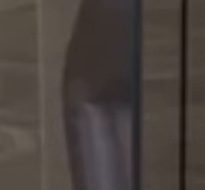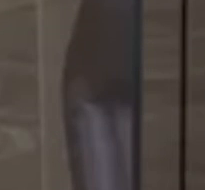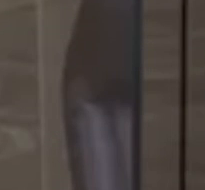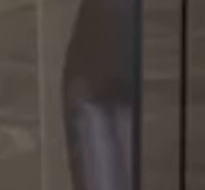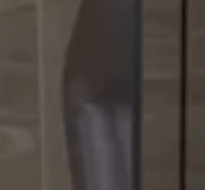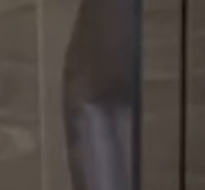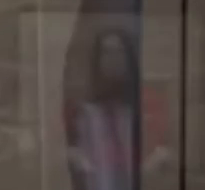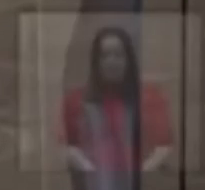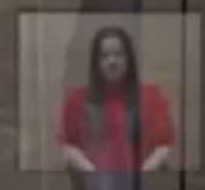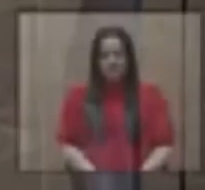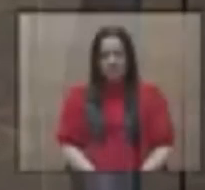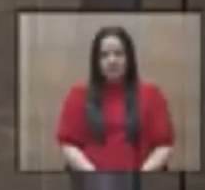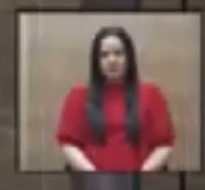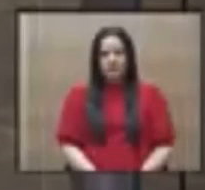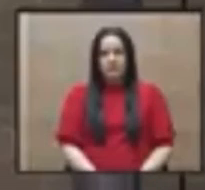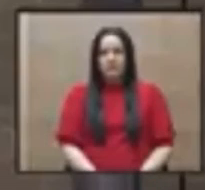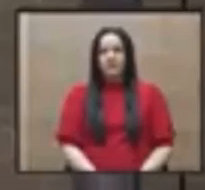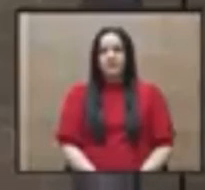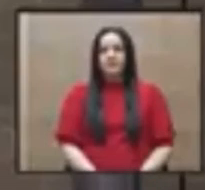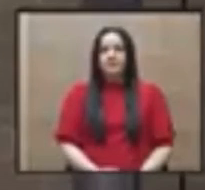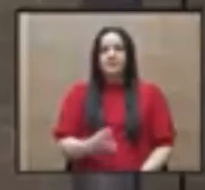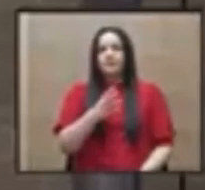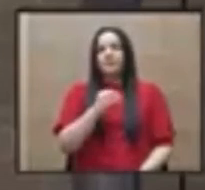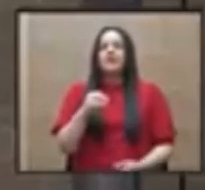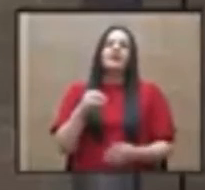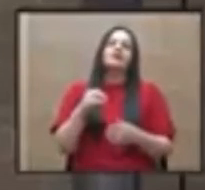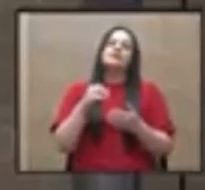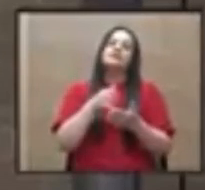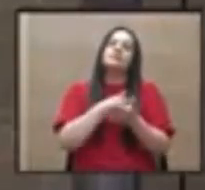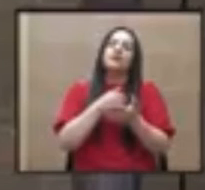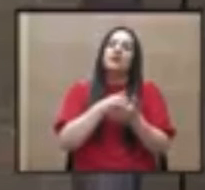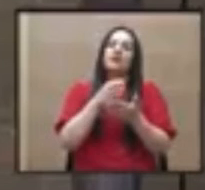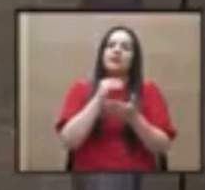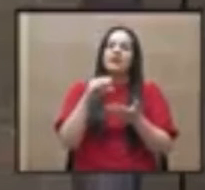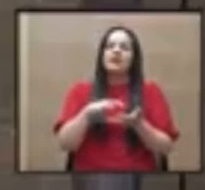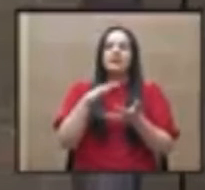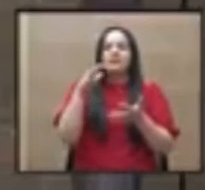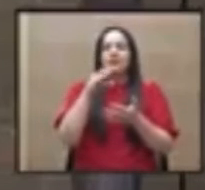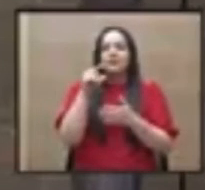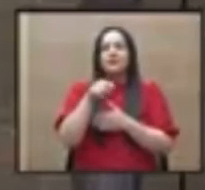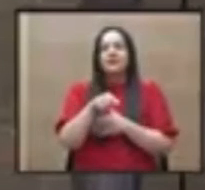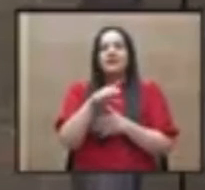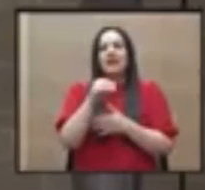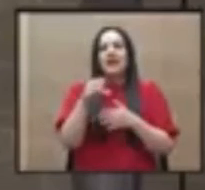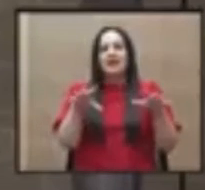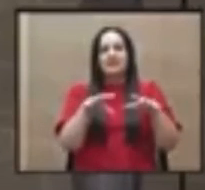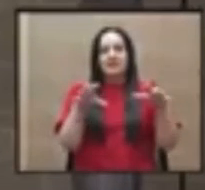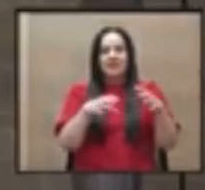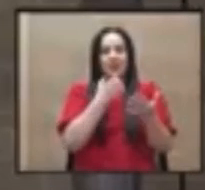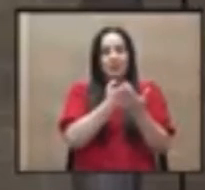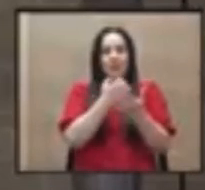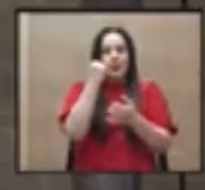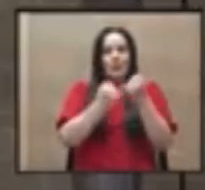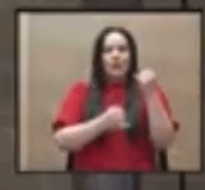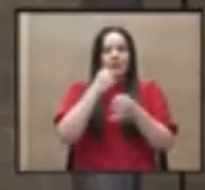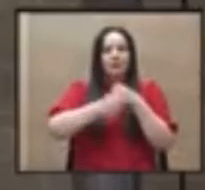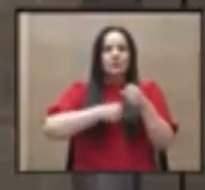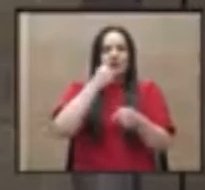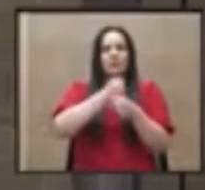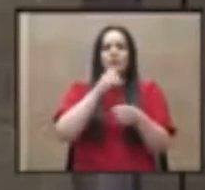débil crecimiento de la actividad económica de los últimos años y esto además se agravó con la